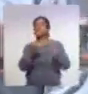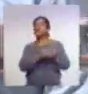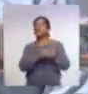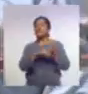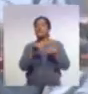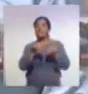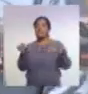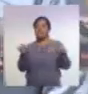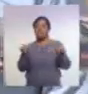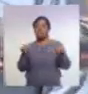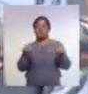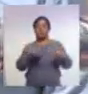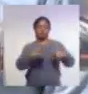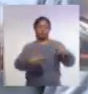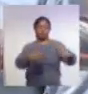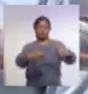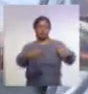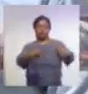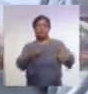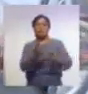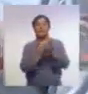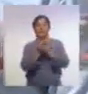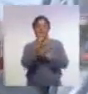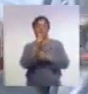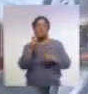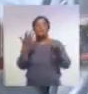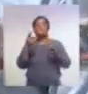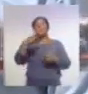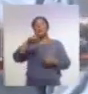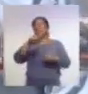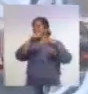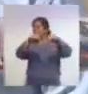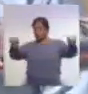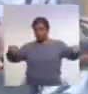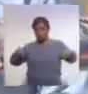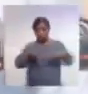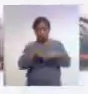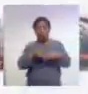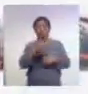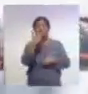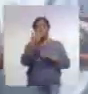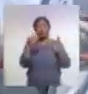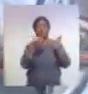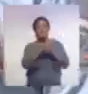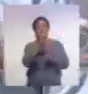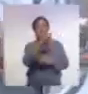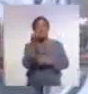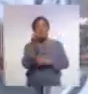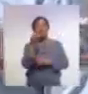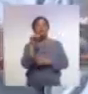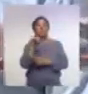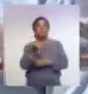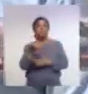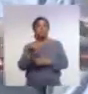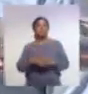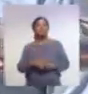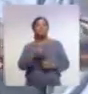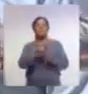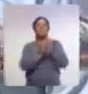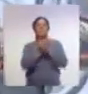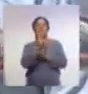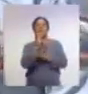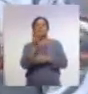cuadrados, pero en el total de la cancha estamos en un promedio de 8.300 metros cuadrados. Este es un pasto tipo alfombra, le llaman como